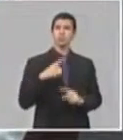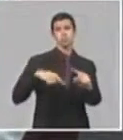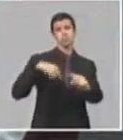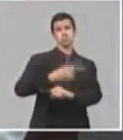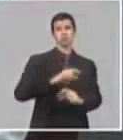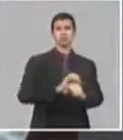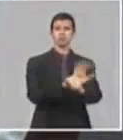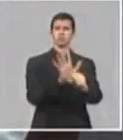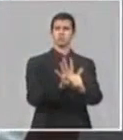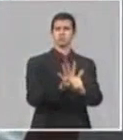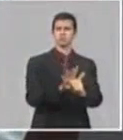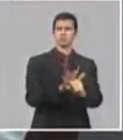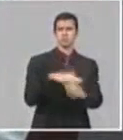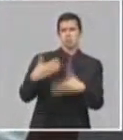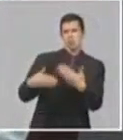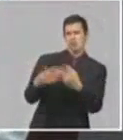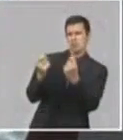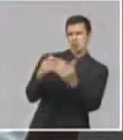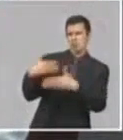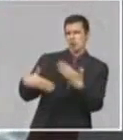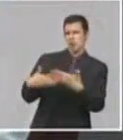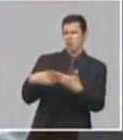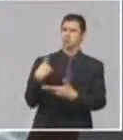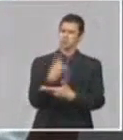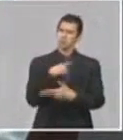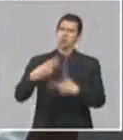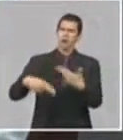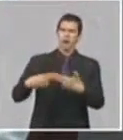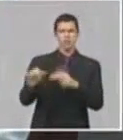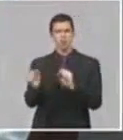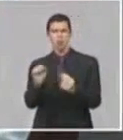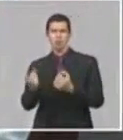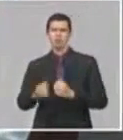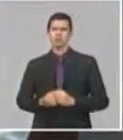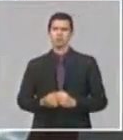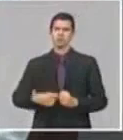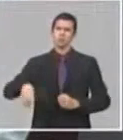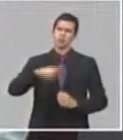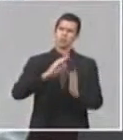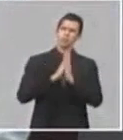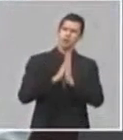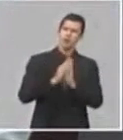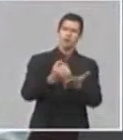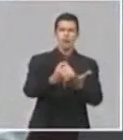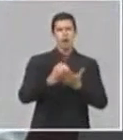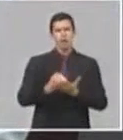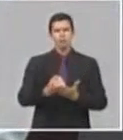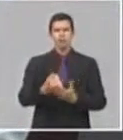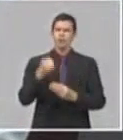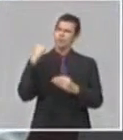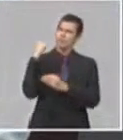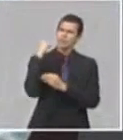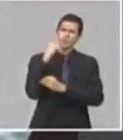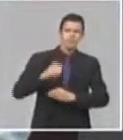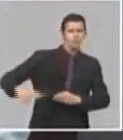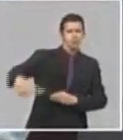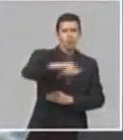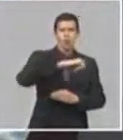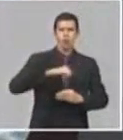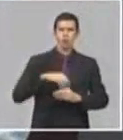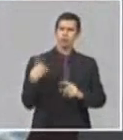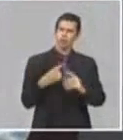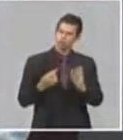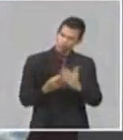y controlar la crisis fuere zamora que seguiremos viviendo impulsando la economía y